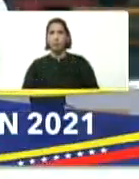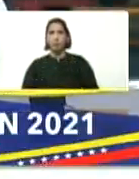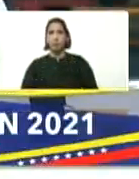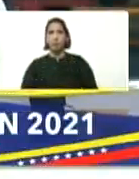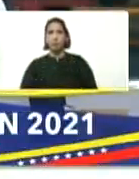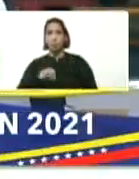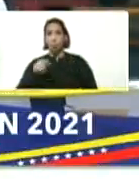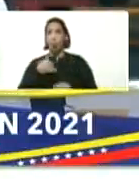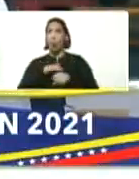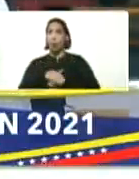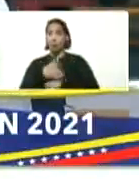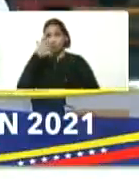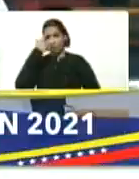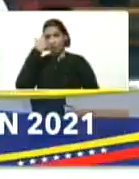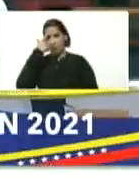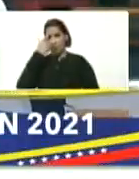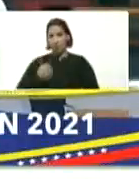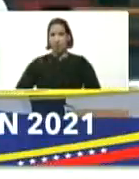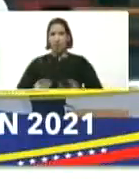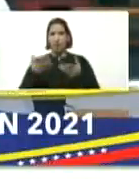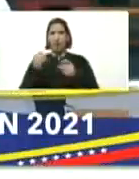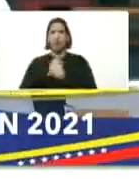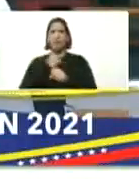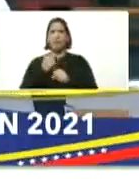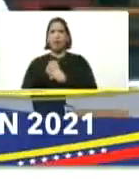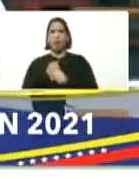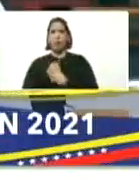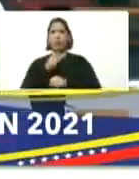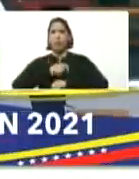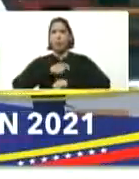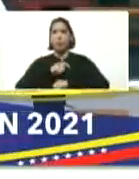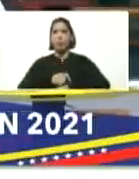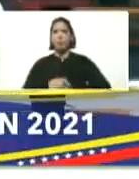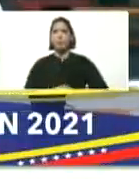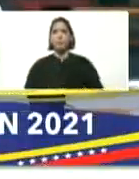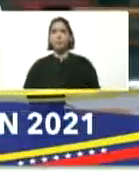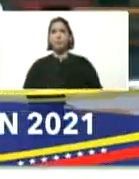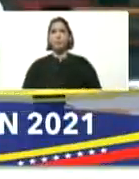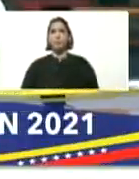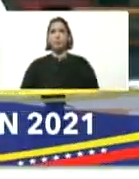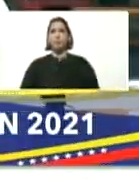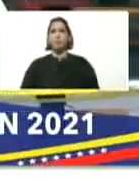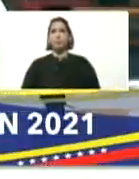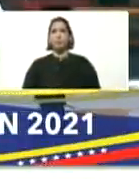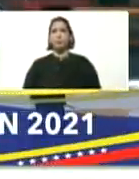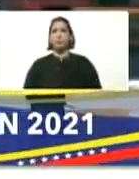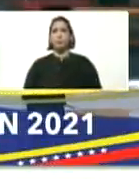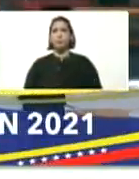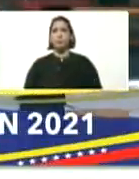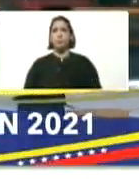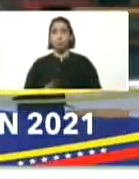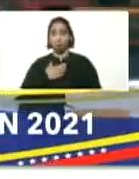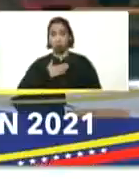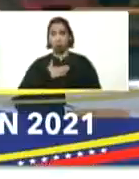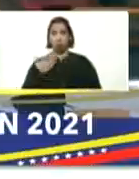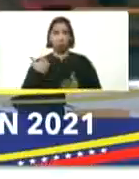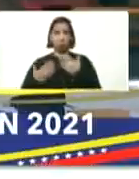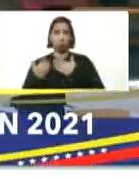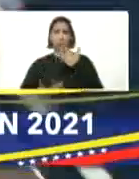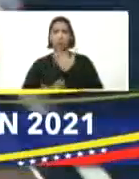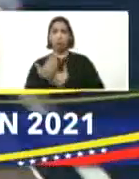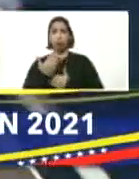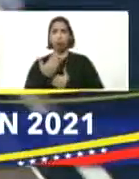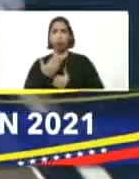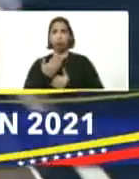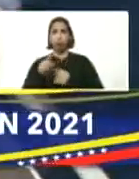Jorge Rodríguez sabe que yo entregaba los trabajos a tiempo, Vladimir. Los trabajos a tiempo los entregaba. Era impresor. Luego me